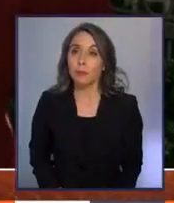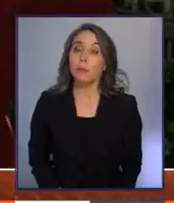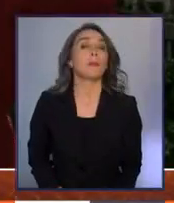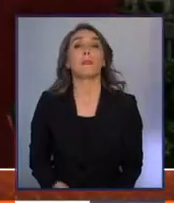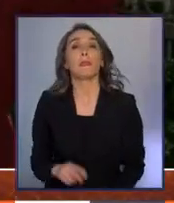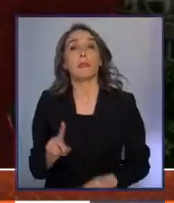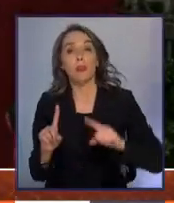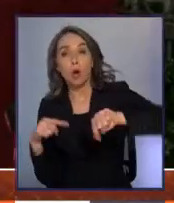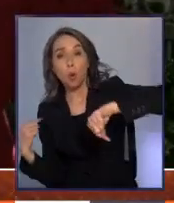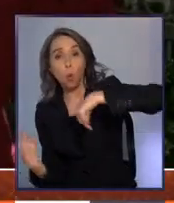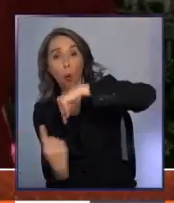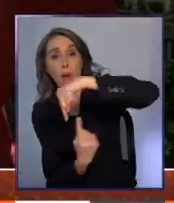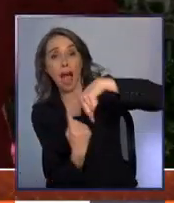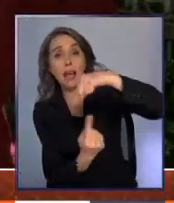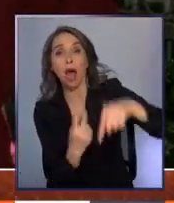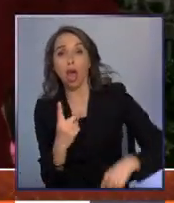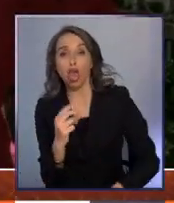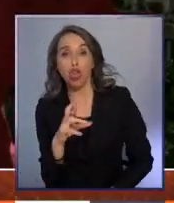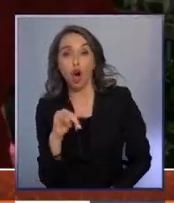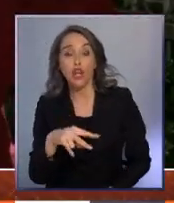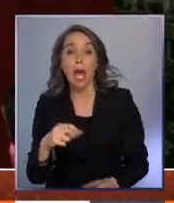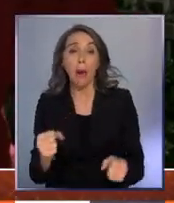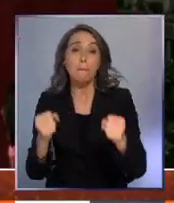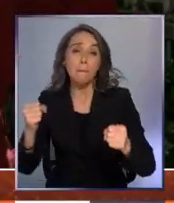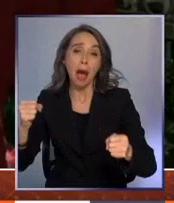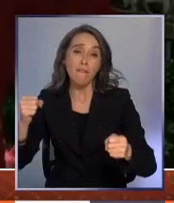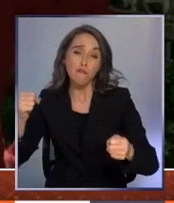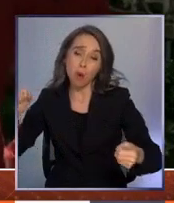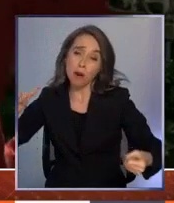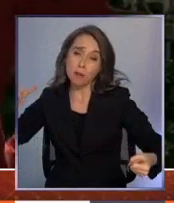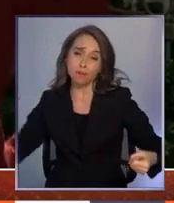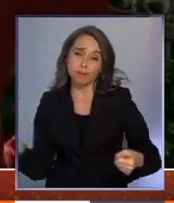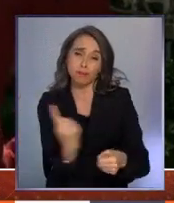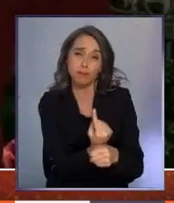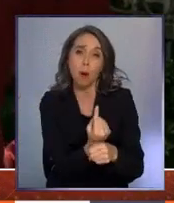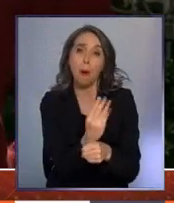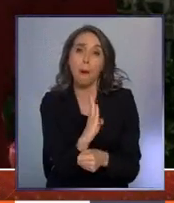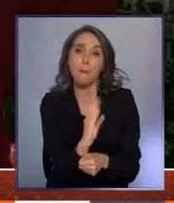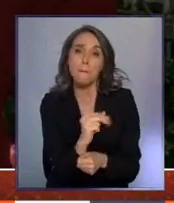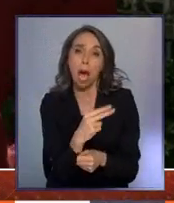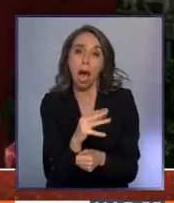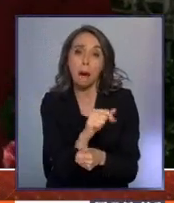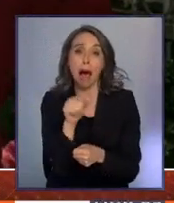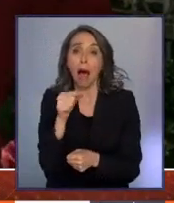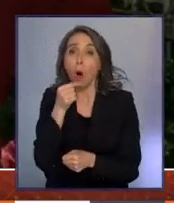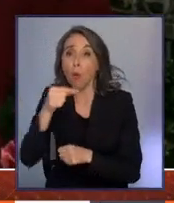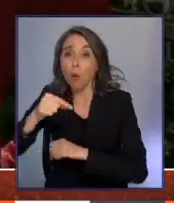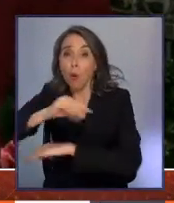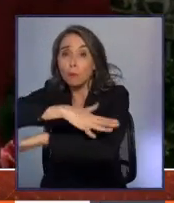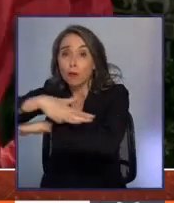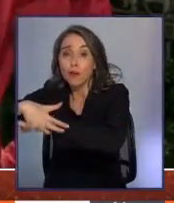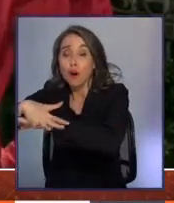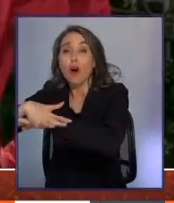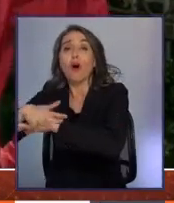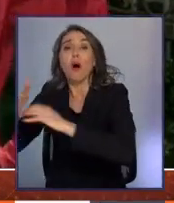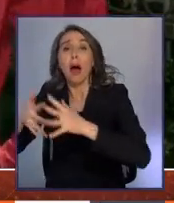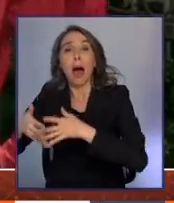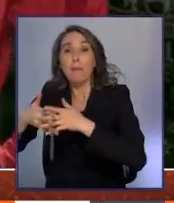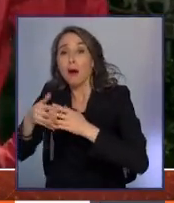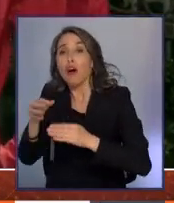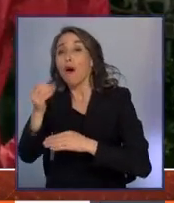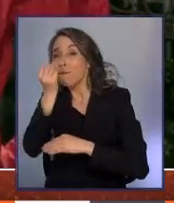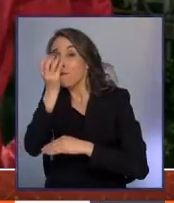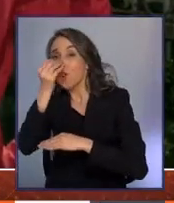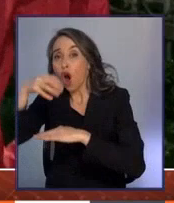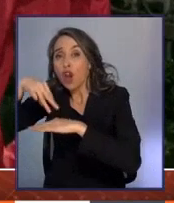Dorian es el huracán más devastador que ha pasado por Bahamas y ahora se encuentra amenazante frente a las costas de Florida. Sí, nosotros ya